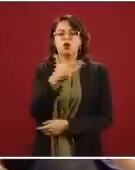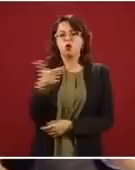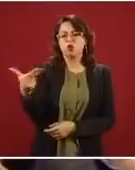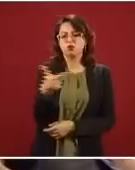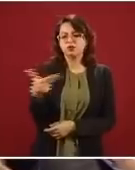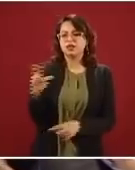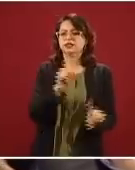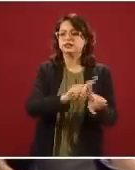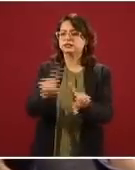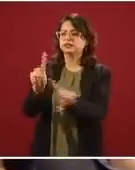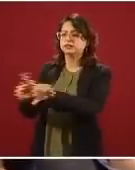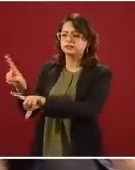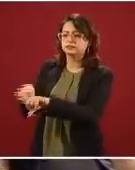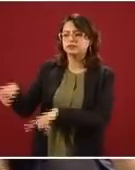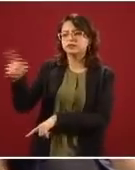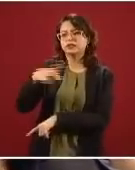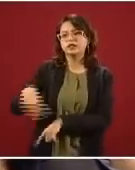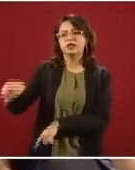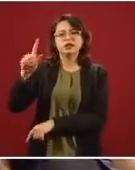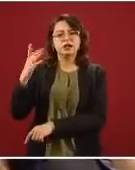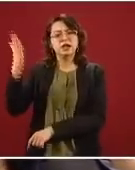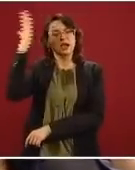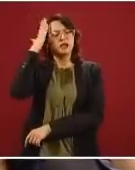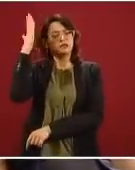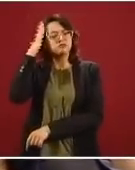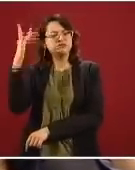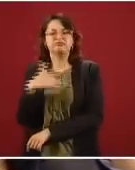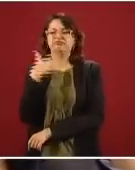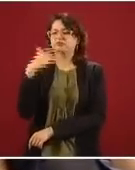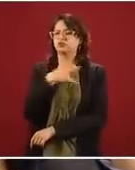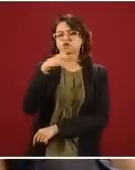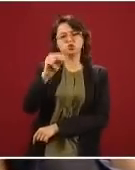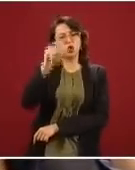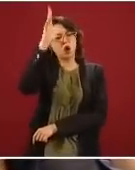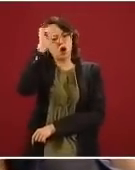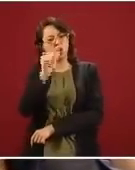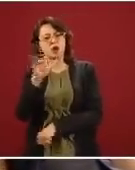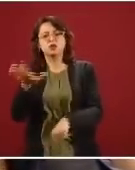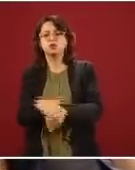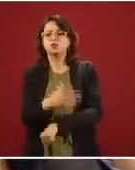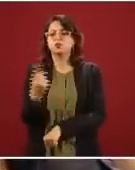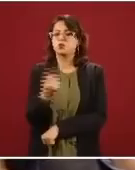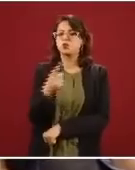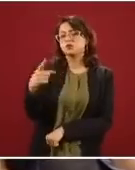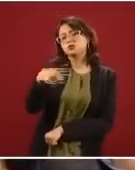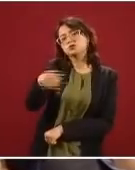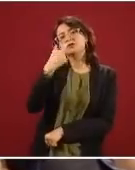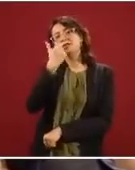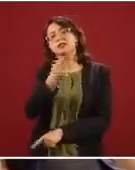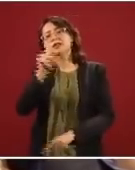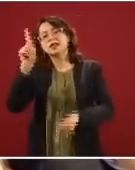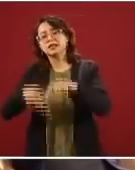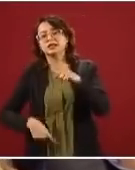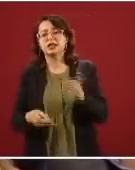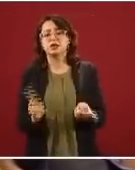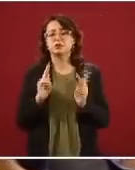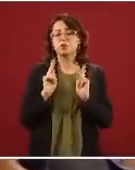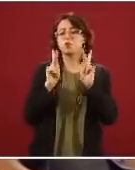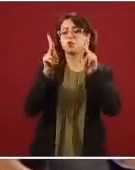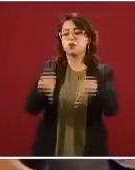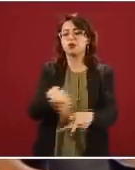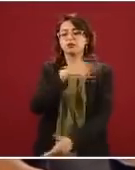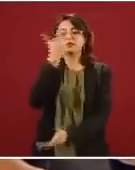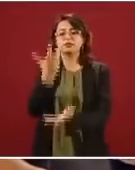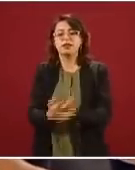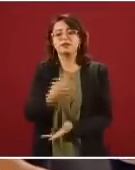han externado su desacuerdo o su descontento por su iniciativa de erradicar los fines de semana largos, y creen que